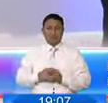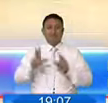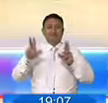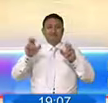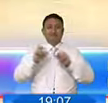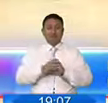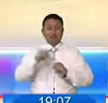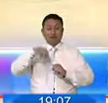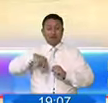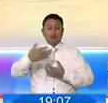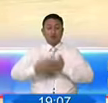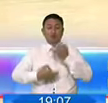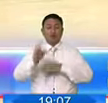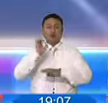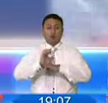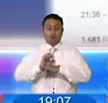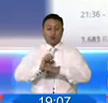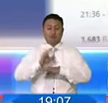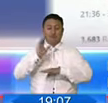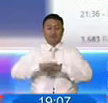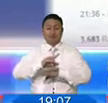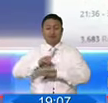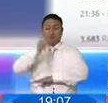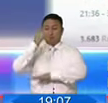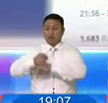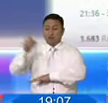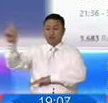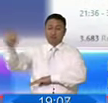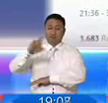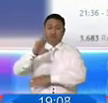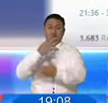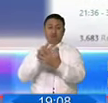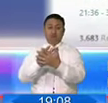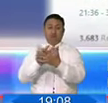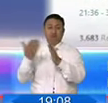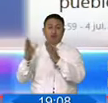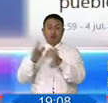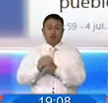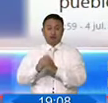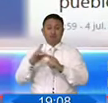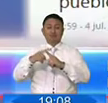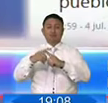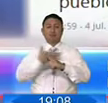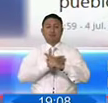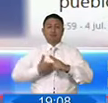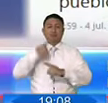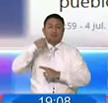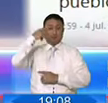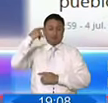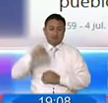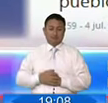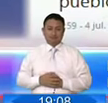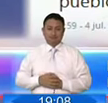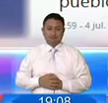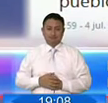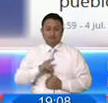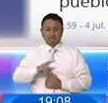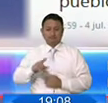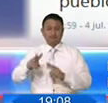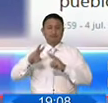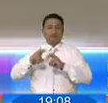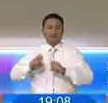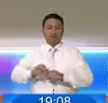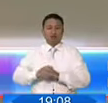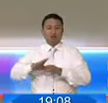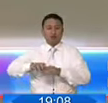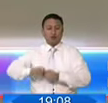criticar la actuación de la justicia ecuatoriana por haber emitido la orden de prisión preventiva en contra del ex presidente rafael correa investigado por